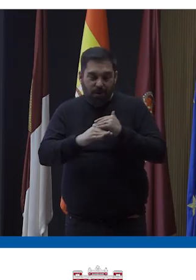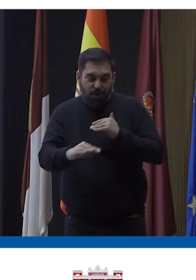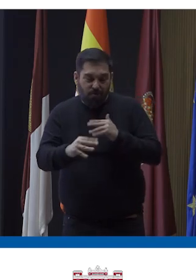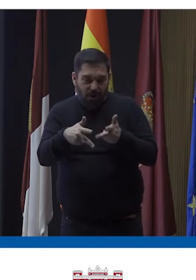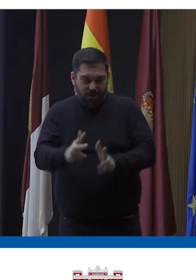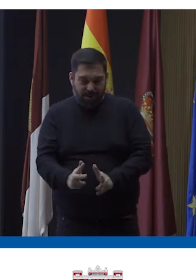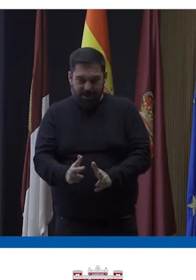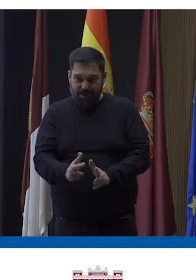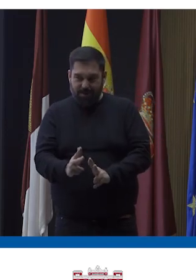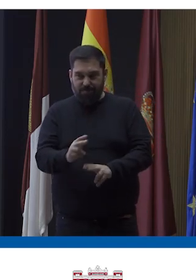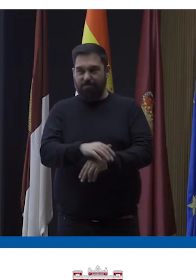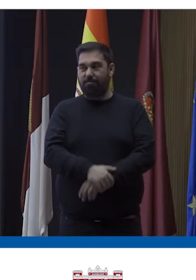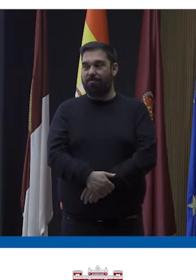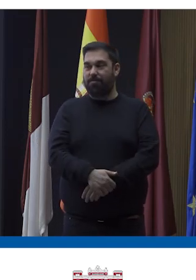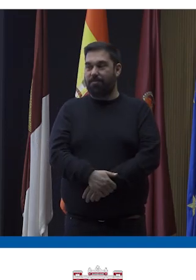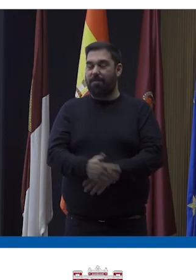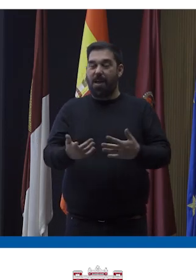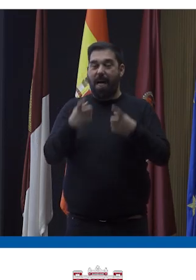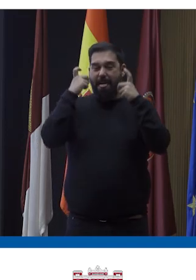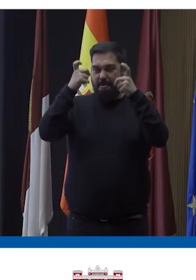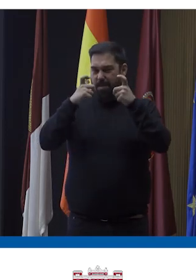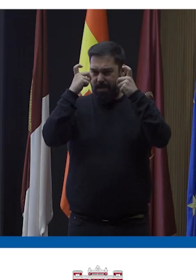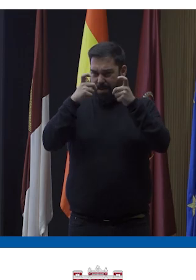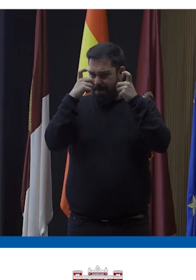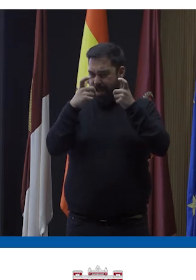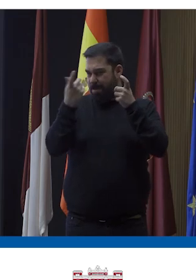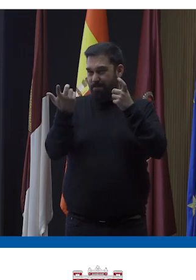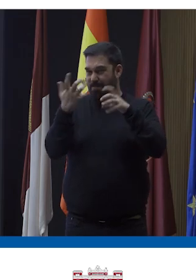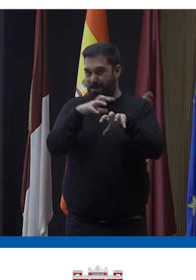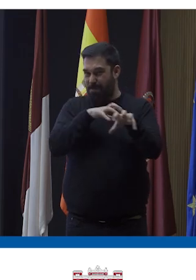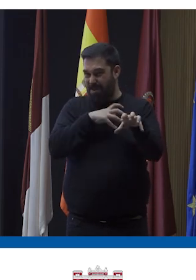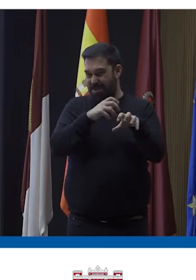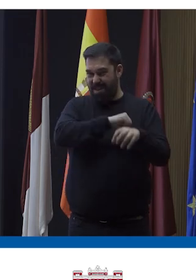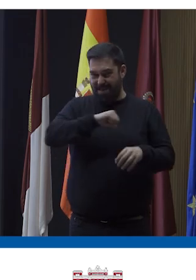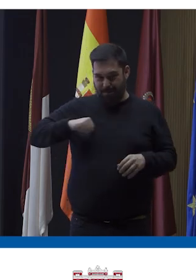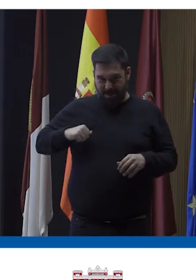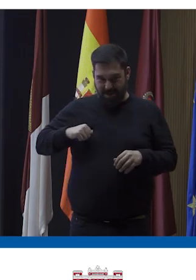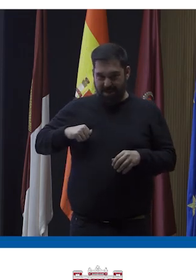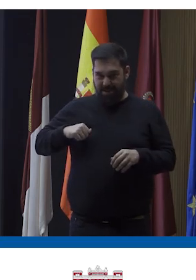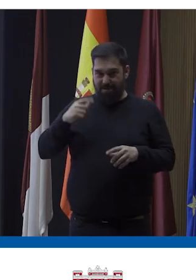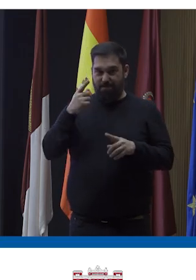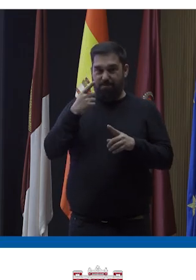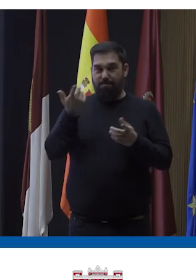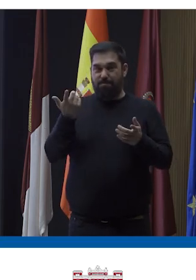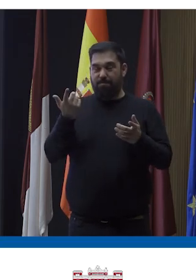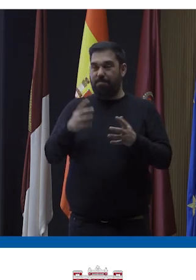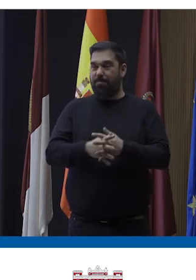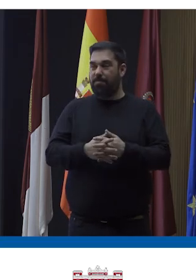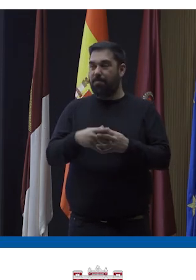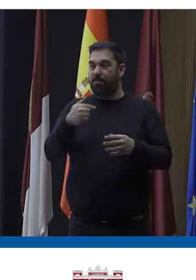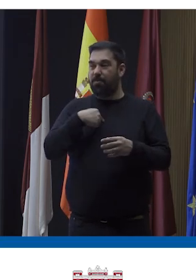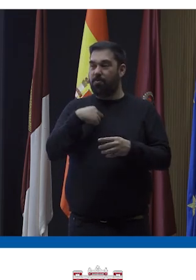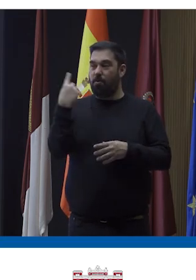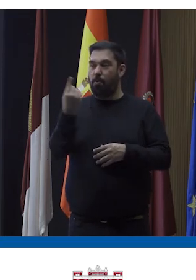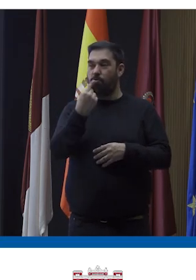no pasa nada. Pero hay que intentar mantener la mayor independencia que se pueda. Vivo solo